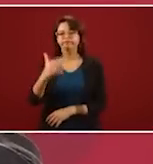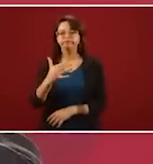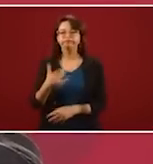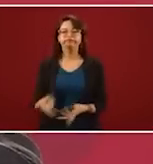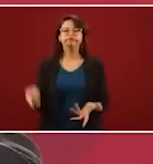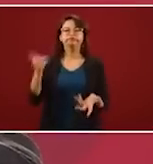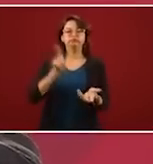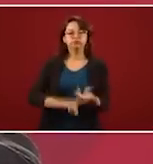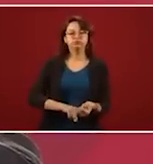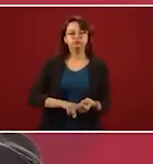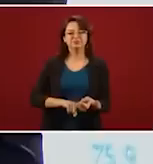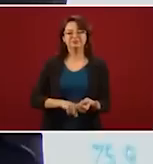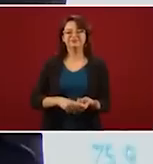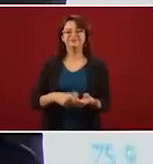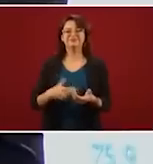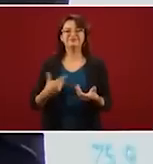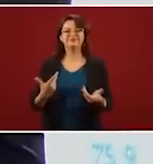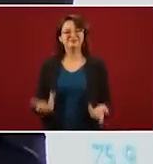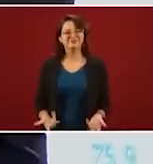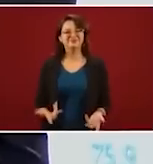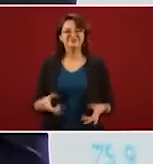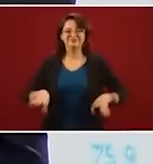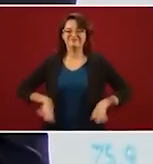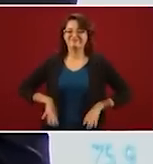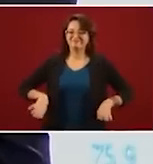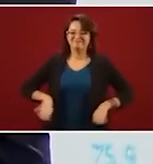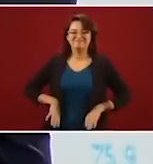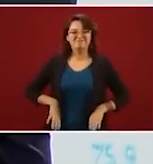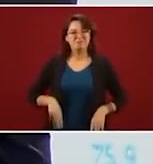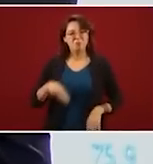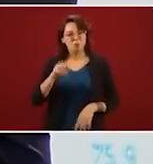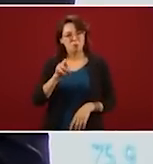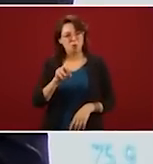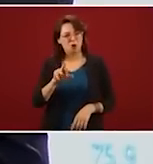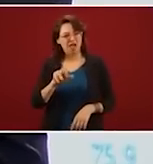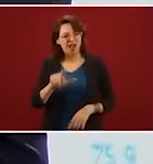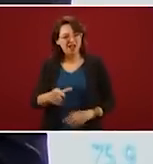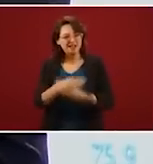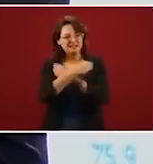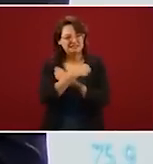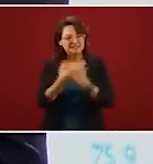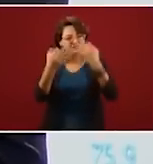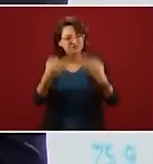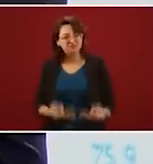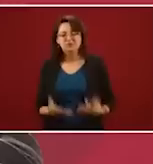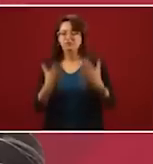acompañados de falta de escrúpulos morales, porque